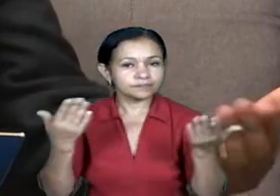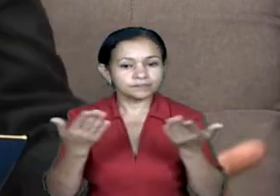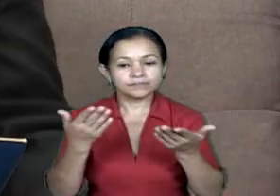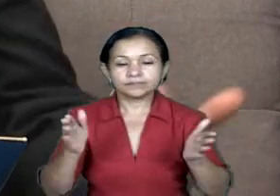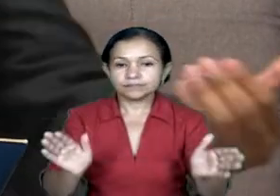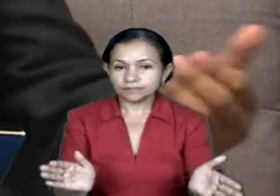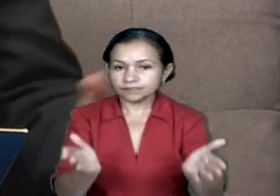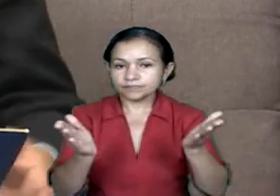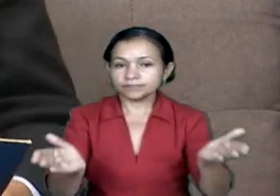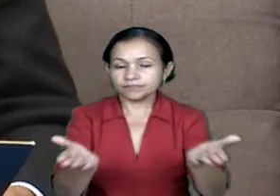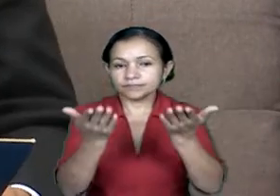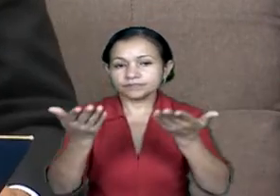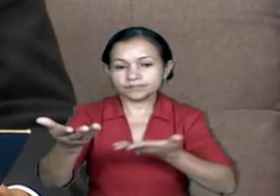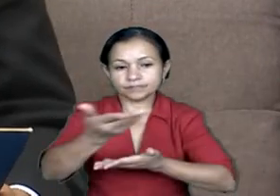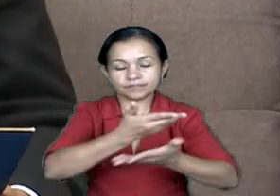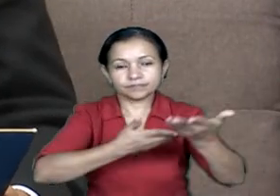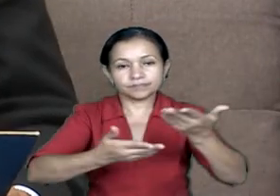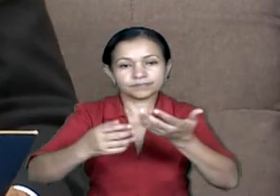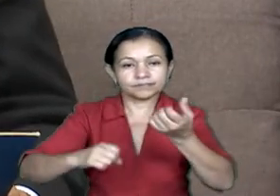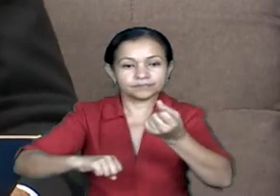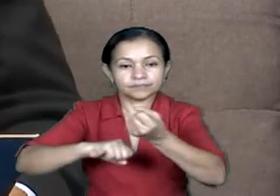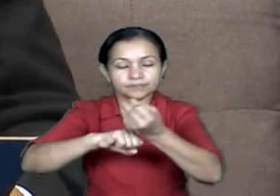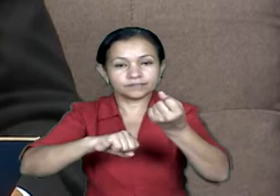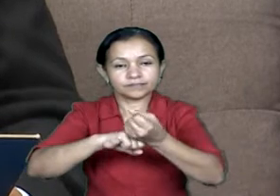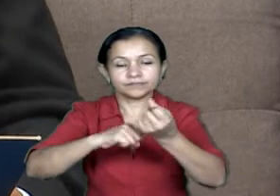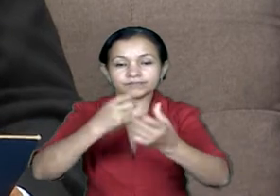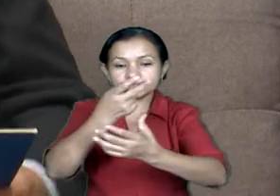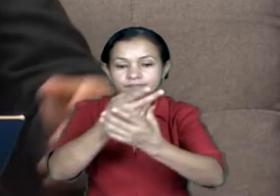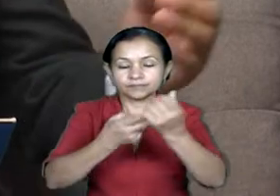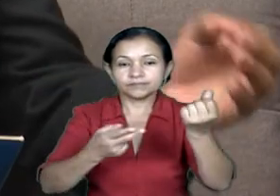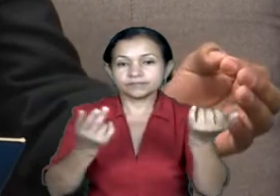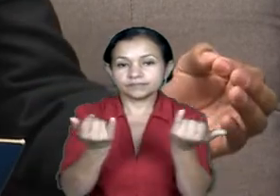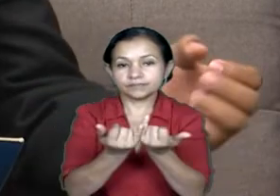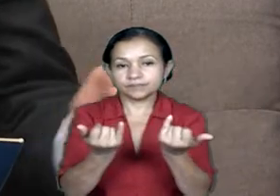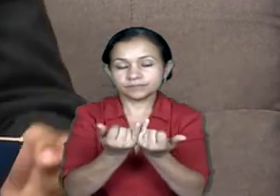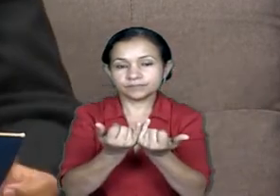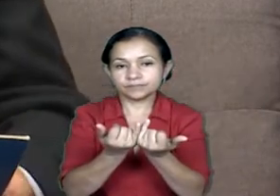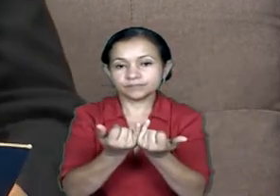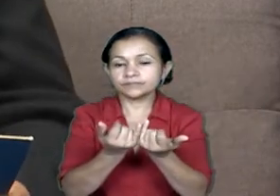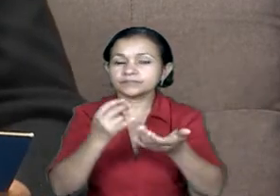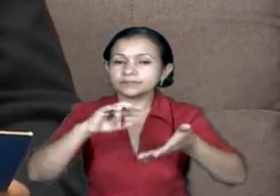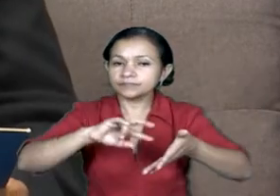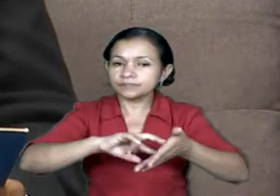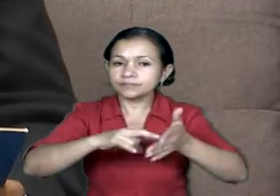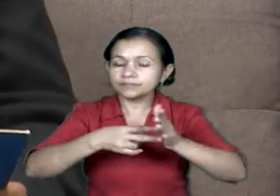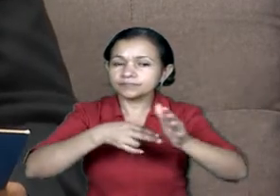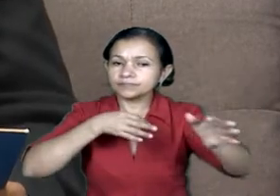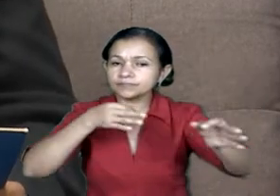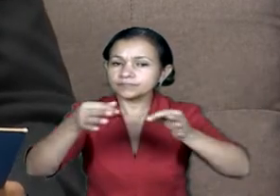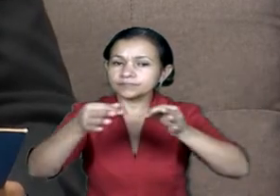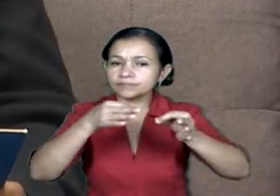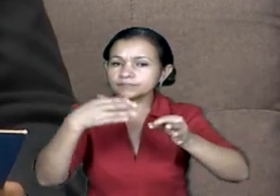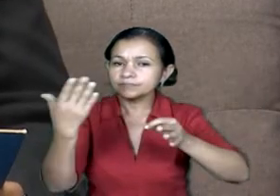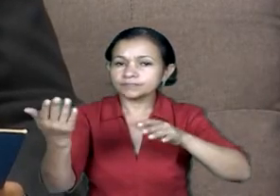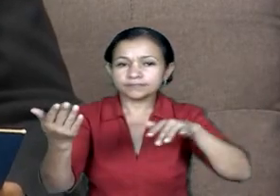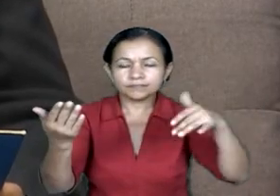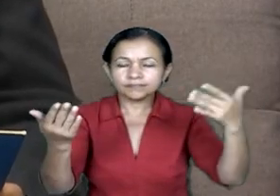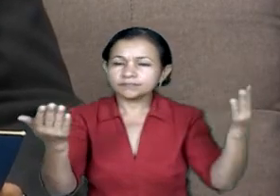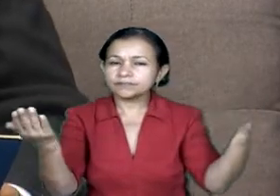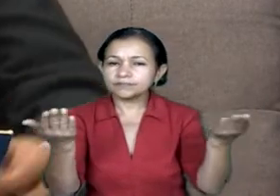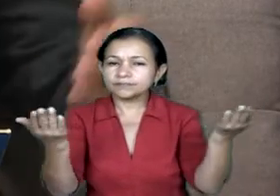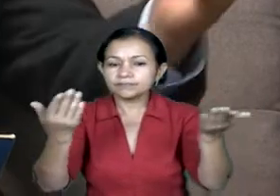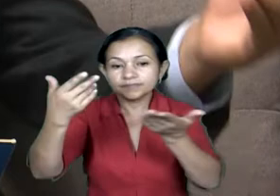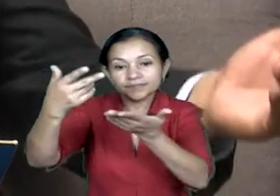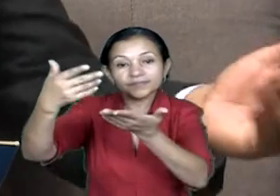fomenta precisamente ese intercambio solidario entre las dos repúblicas. Y quisiera preguntarle en ese sentido, ¿cuáles van a ser los nuevos proyectos que